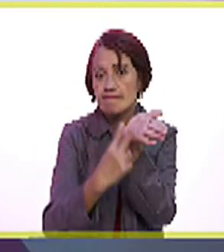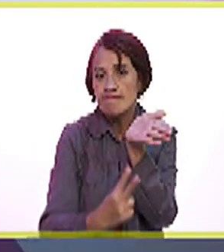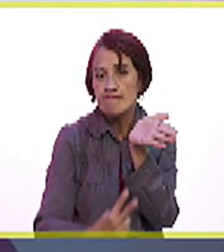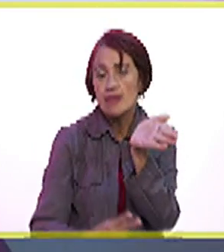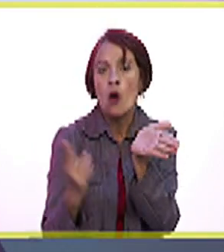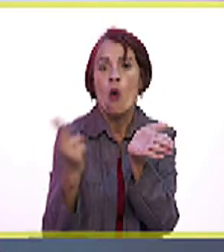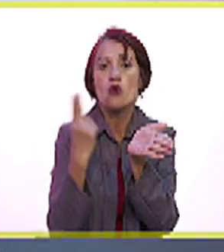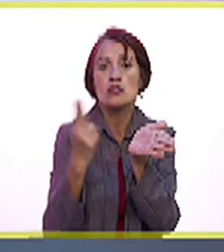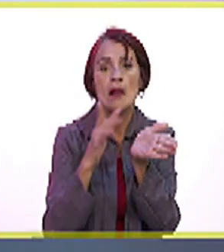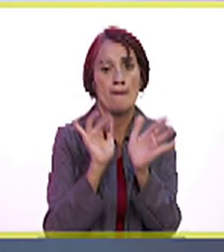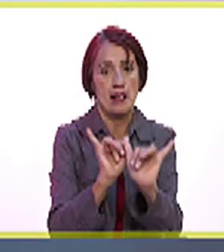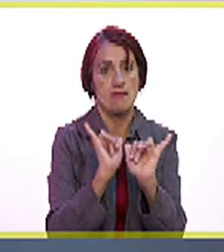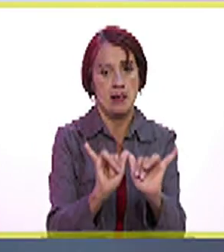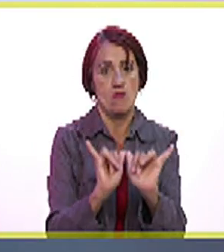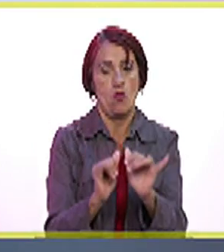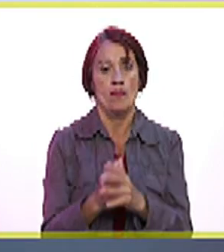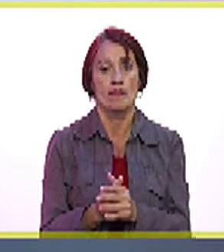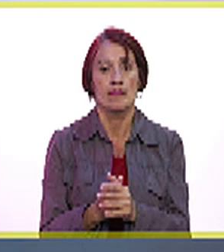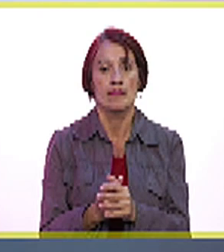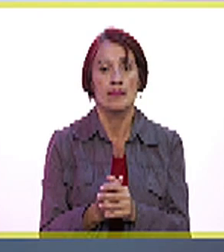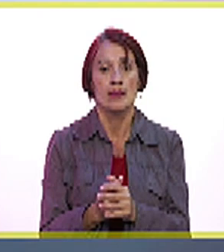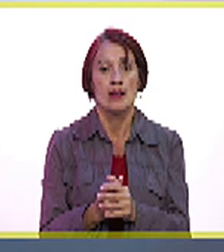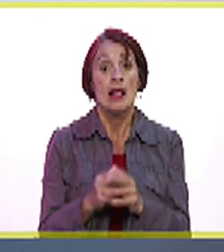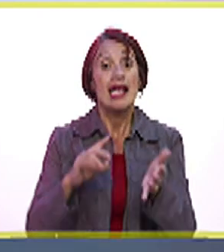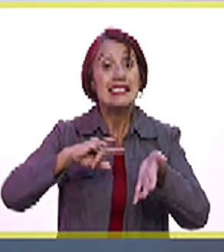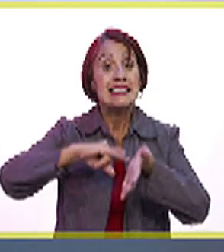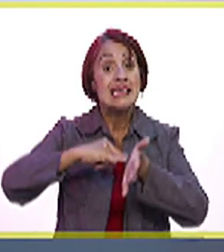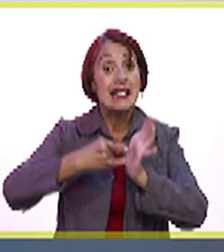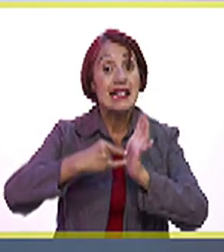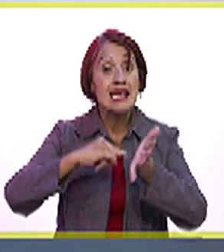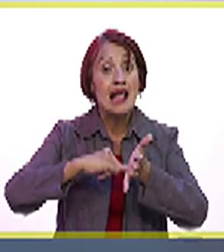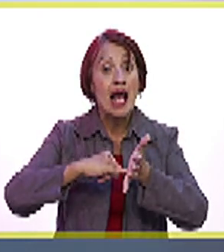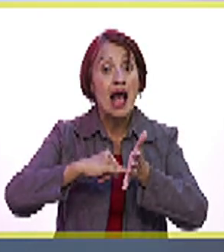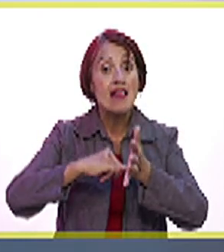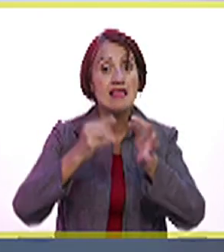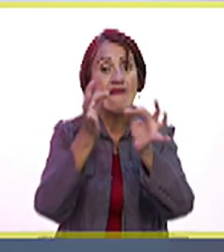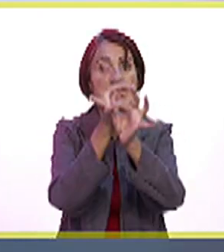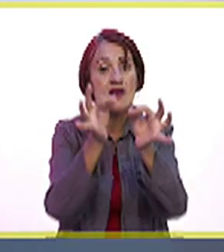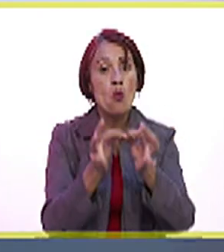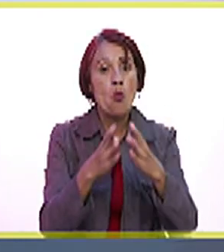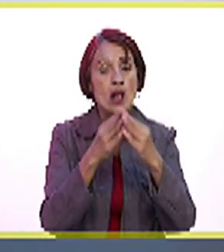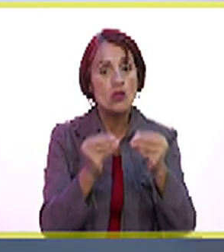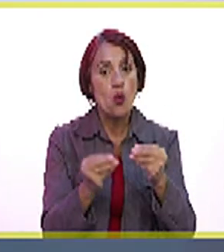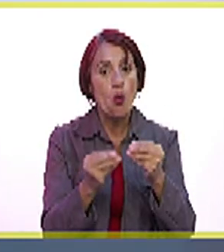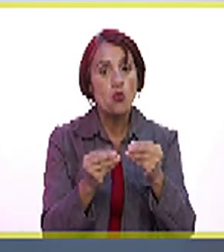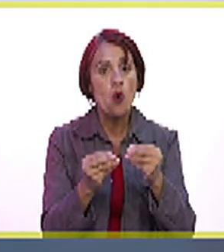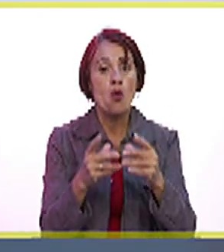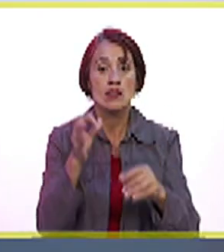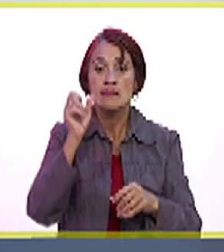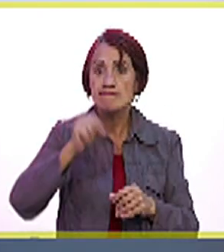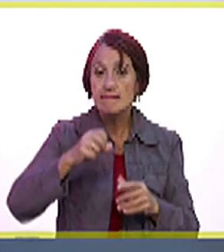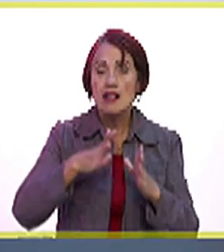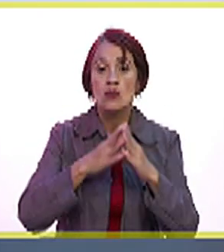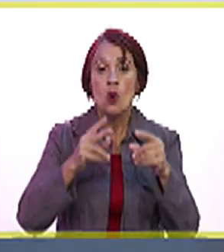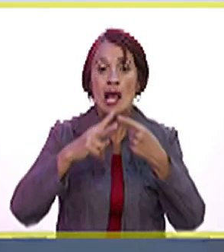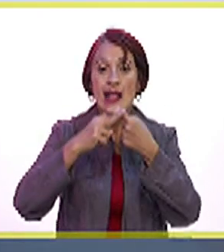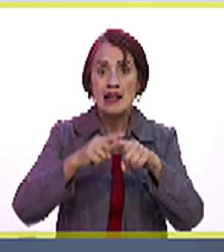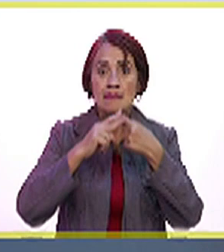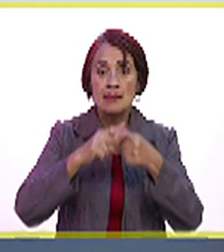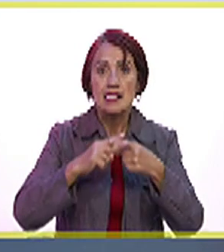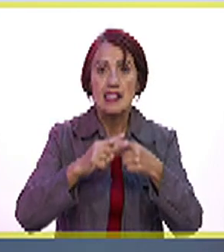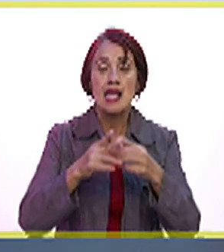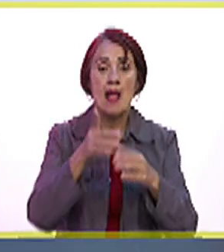utilizan para el mismo. ¿Qué son? Son técnicas de figuras retóricas y planteamientos. En sí, son las herramientas que utilizan los autores